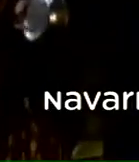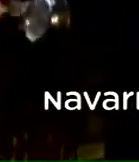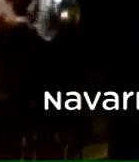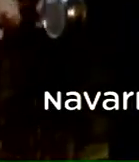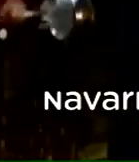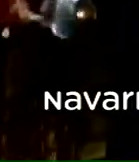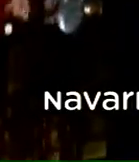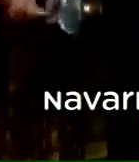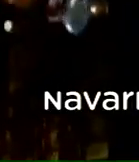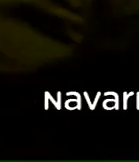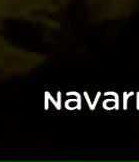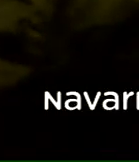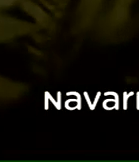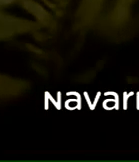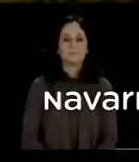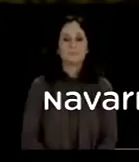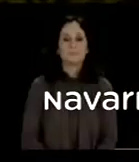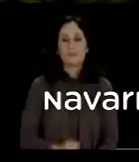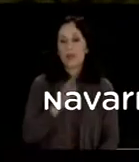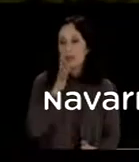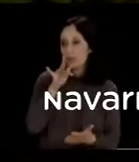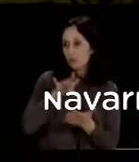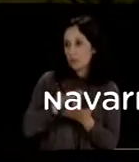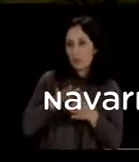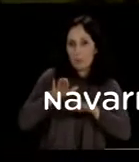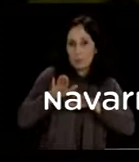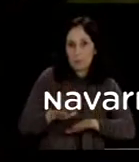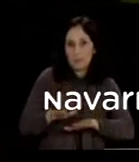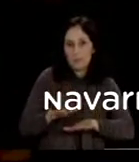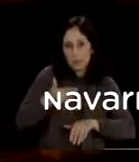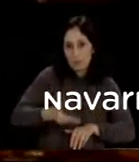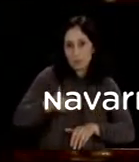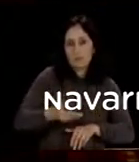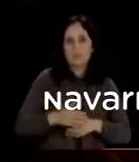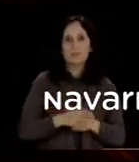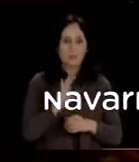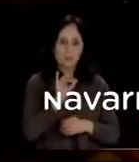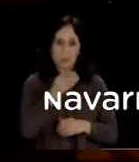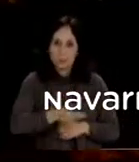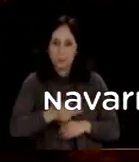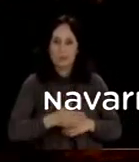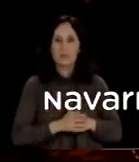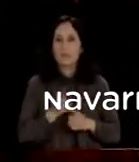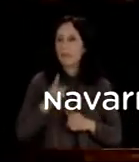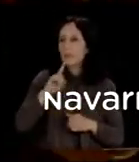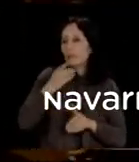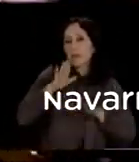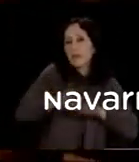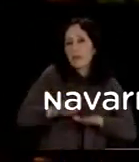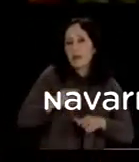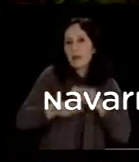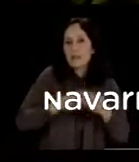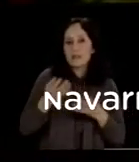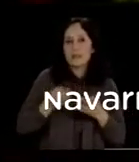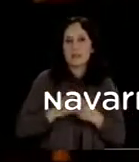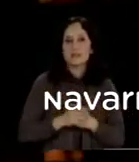Vais a hacer una de las paradicas esenciales, ¿no? Sí. En los caldereros. Sí, como todas, todas son esenciales. ¿Y qué es esta primera parada que se hace? Nada,